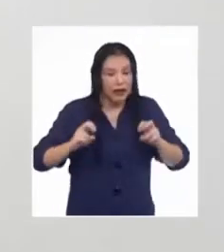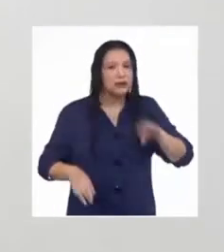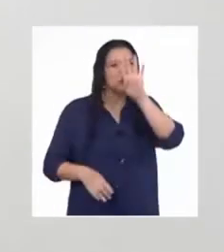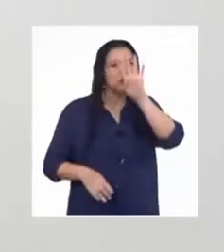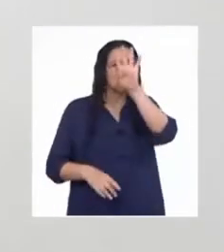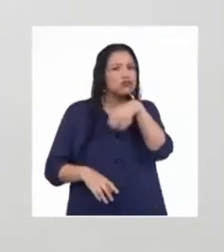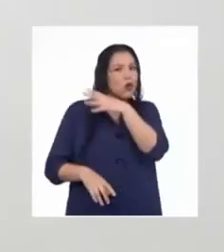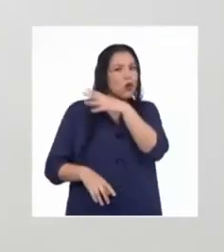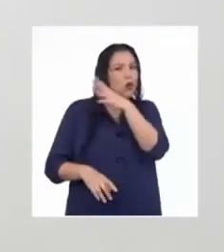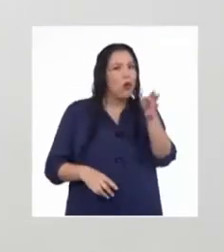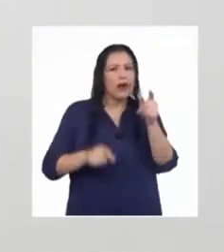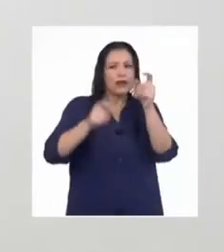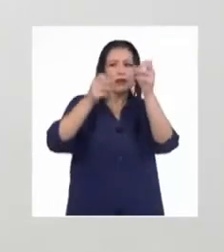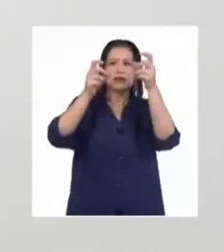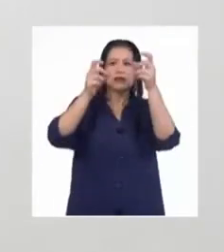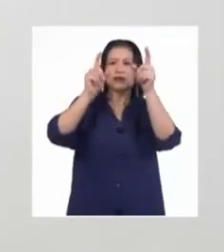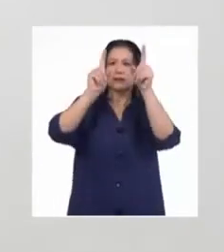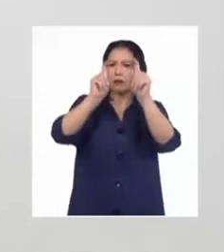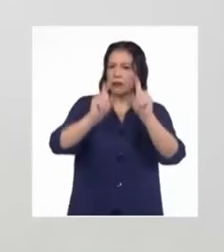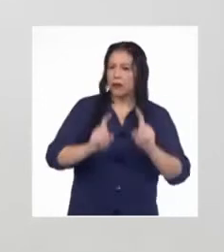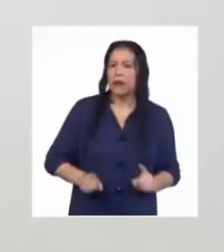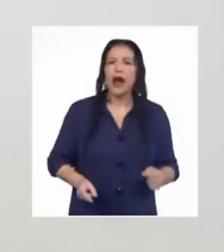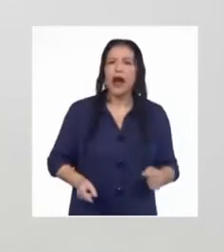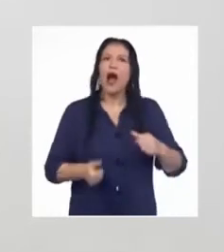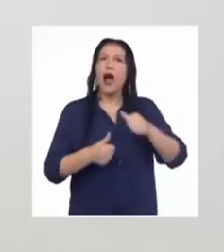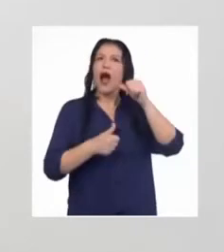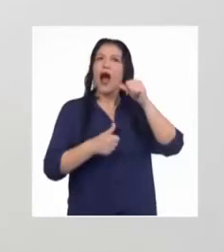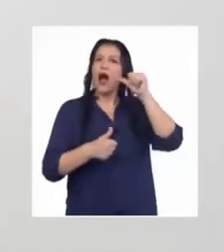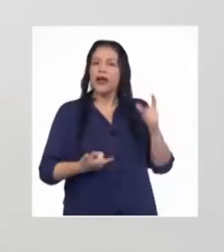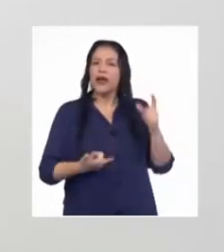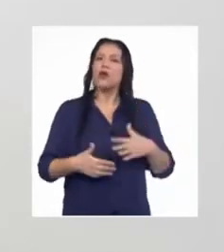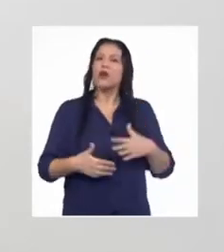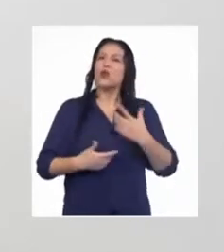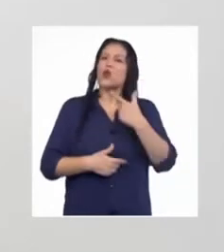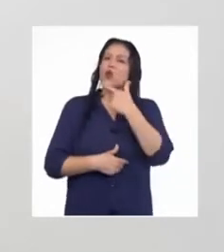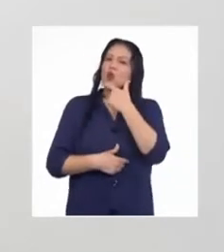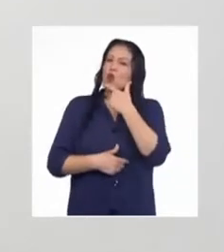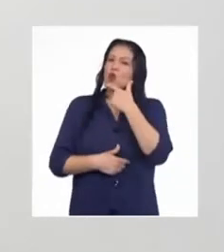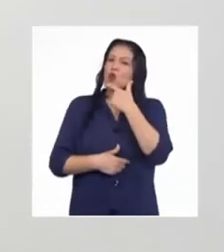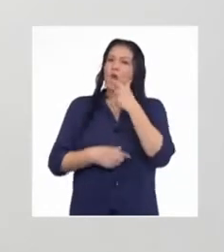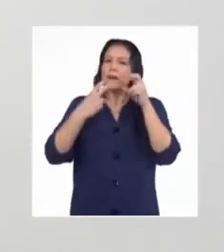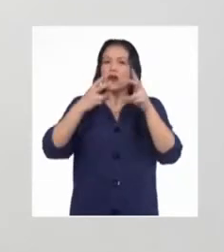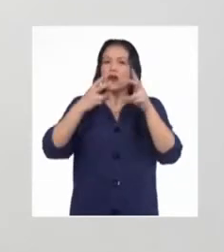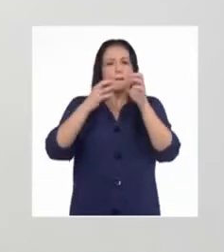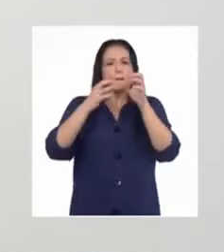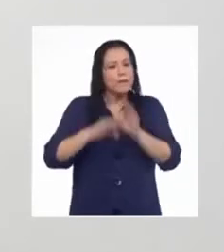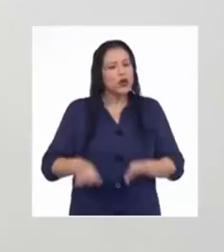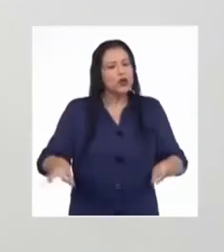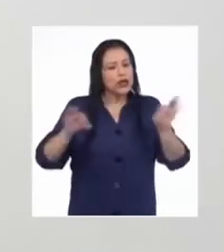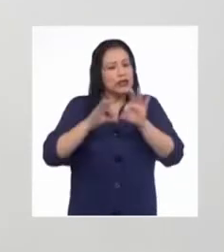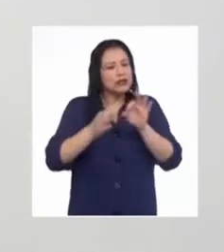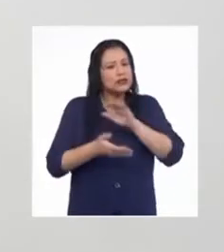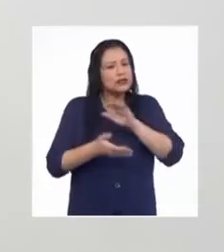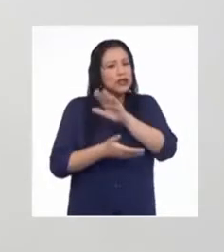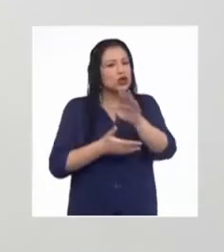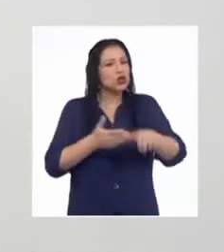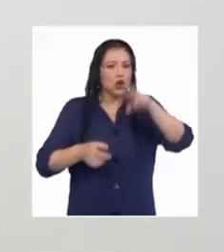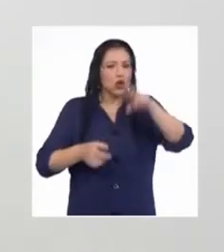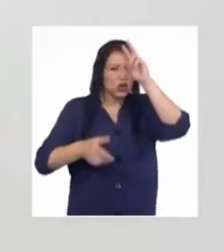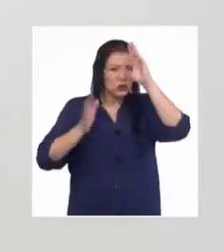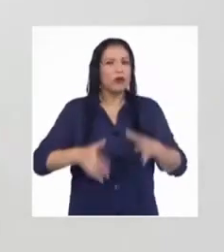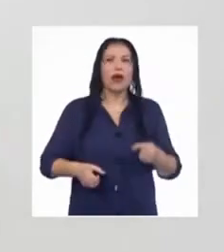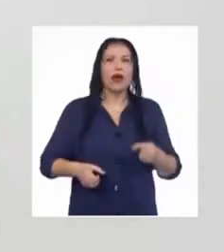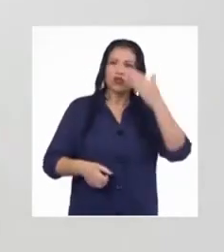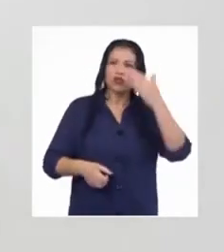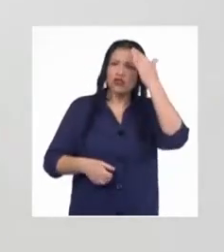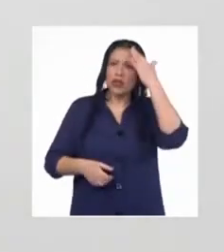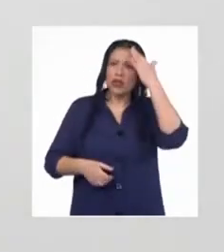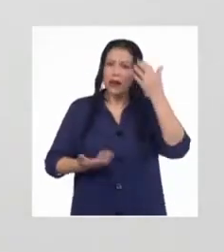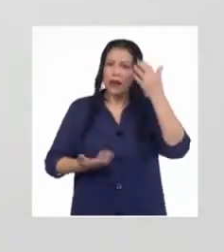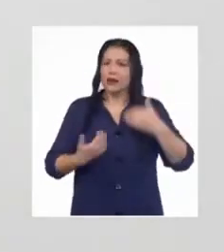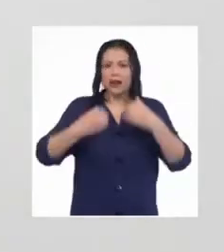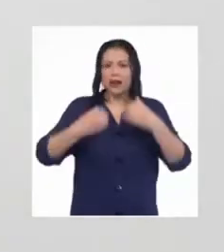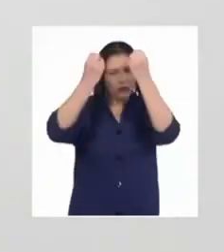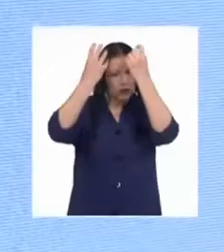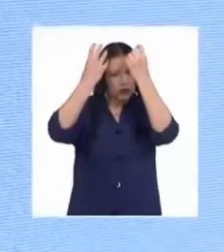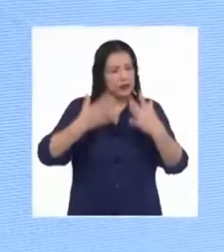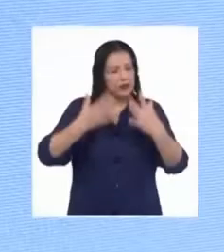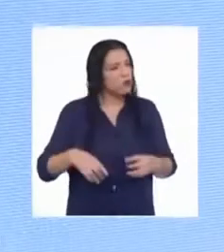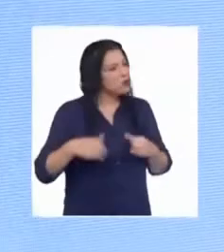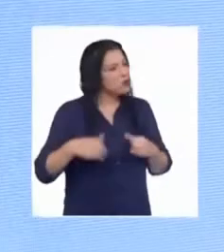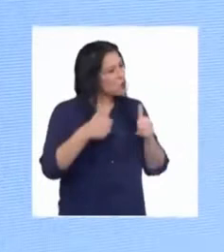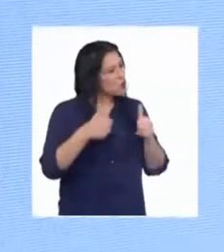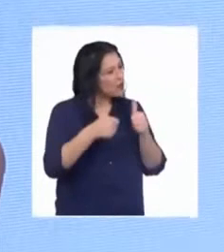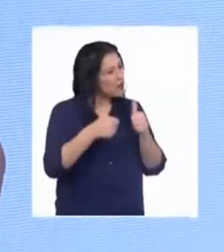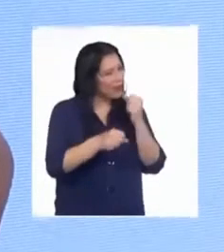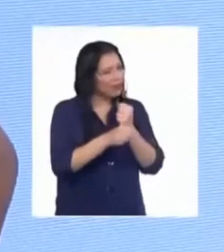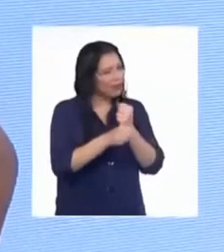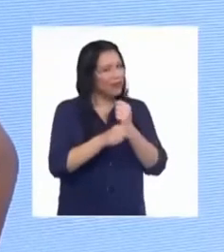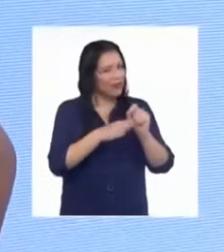estadísticos que hicimos anteriormente, me di cuenta de lo importante que es que la comunidad esté muy bien informada. Muy buen trabajo, Anneli.